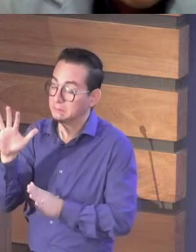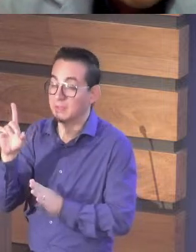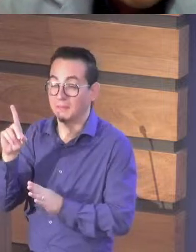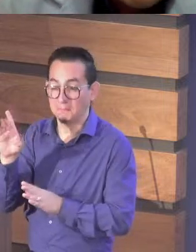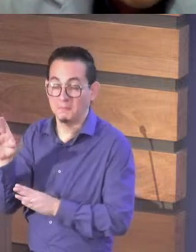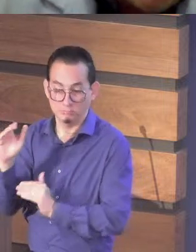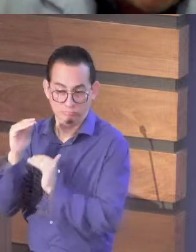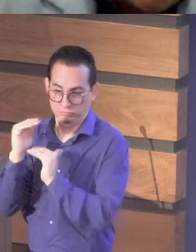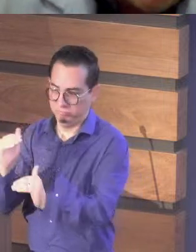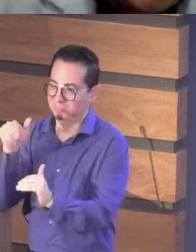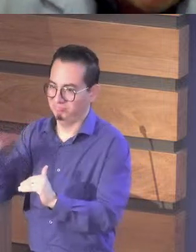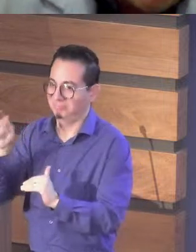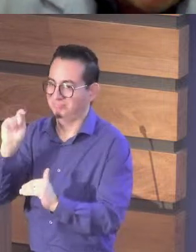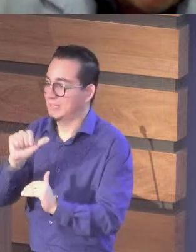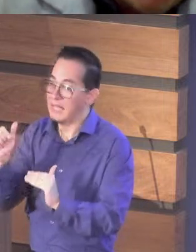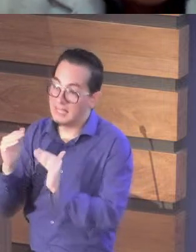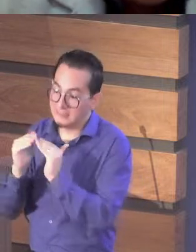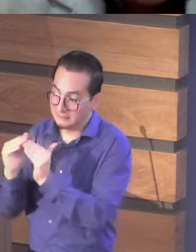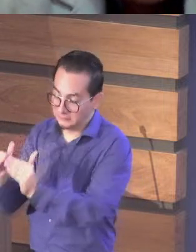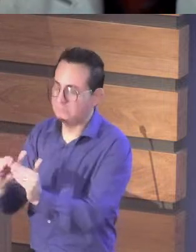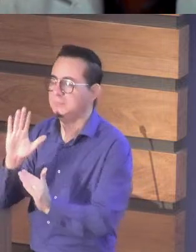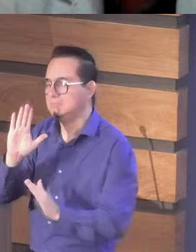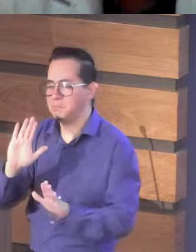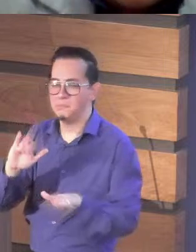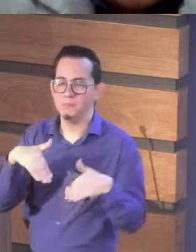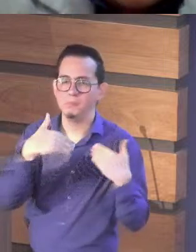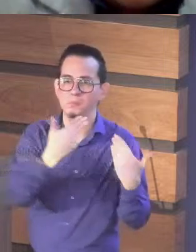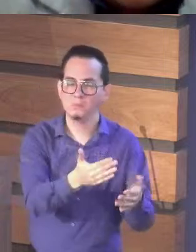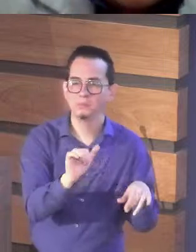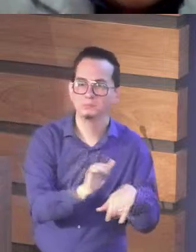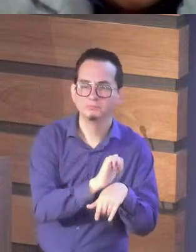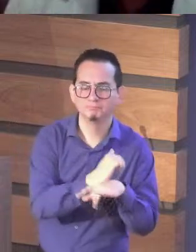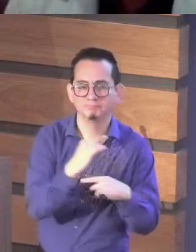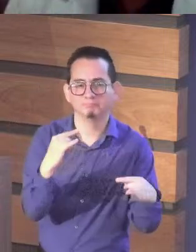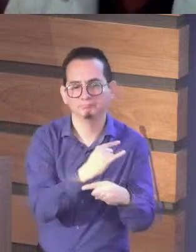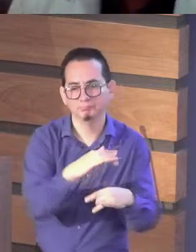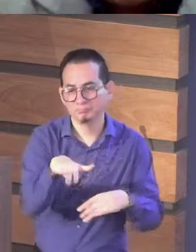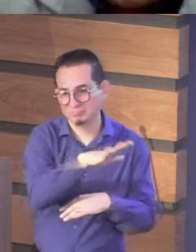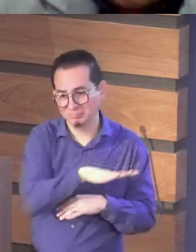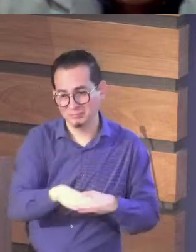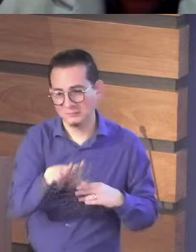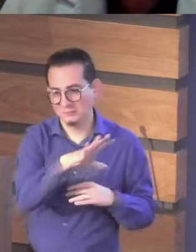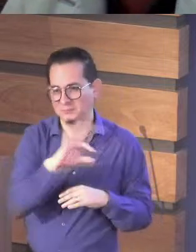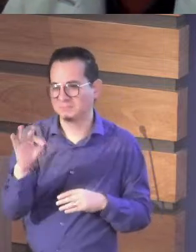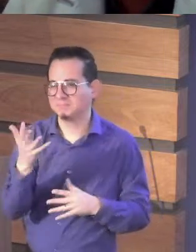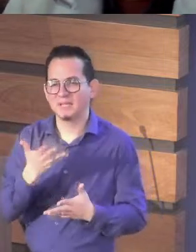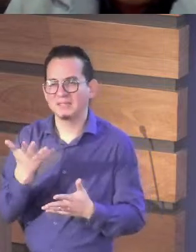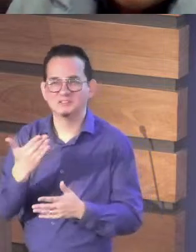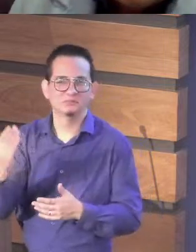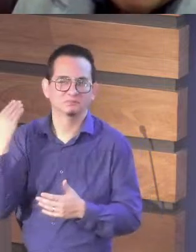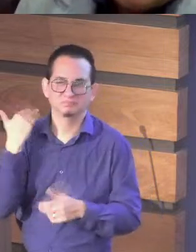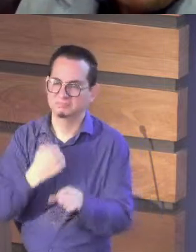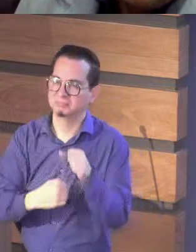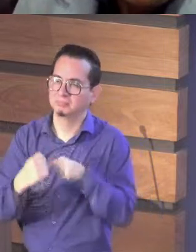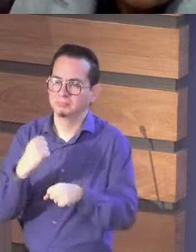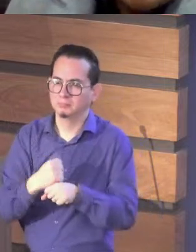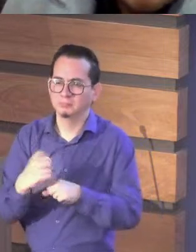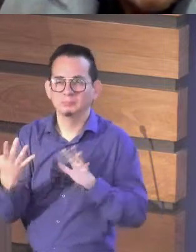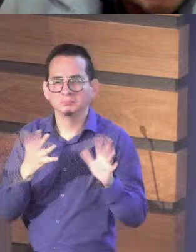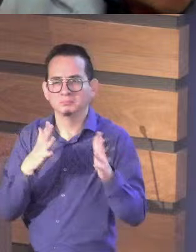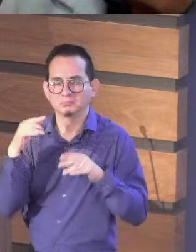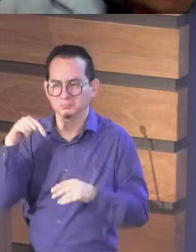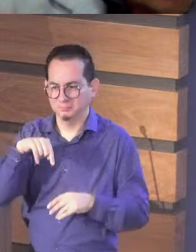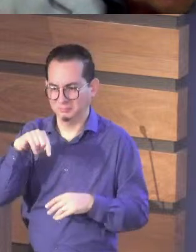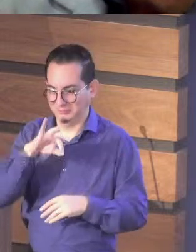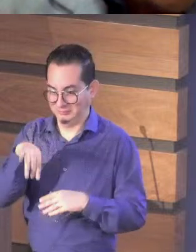Y por ejemplo, traigo un poco a colación acá, hace un par de años atrás, acá en la capital,